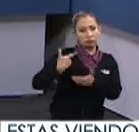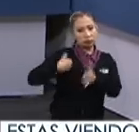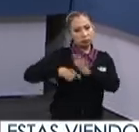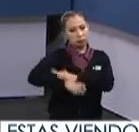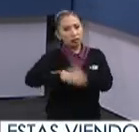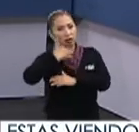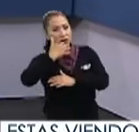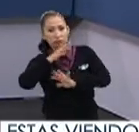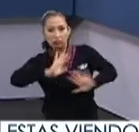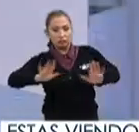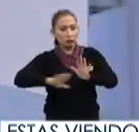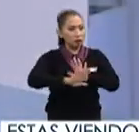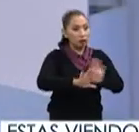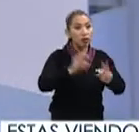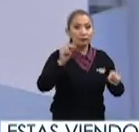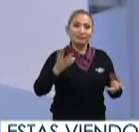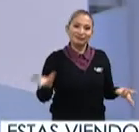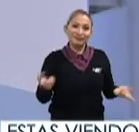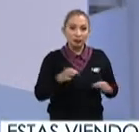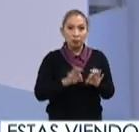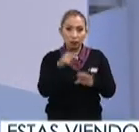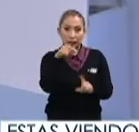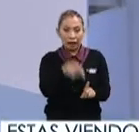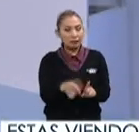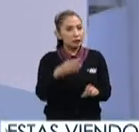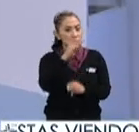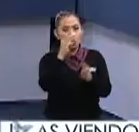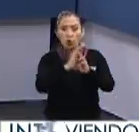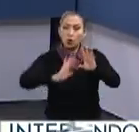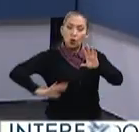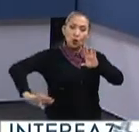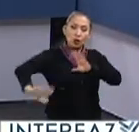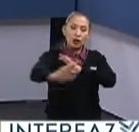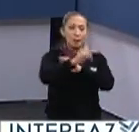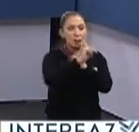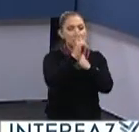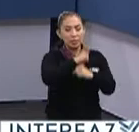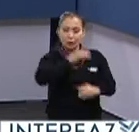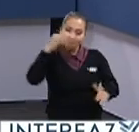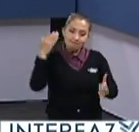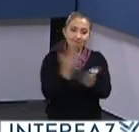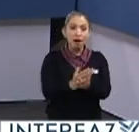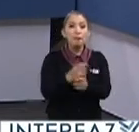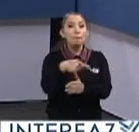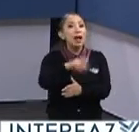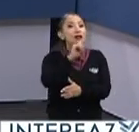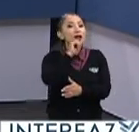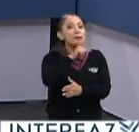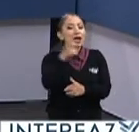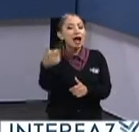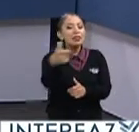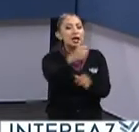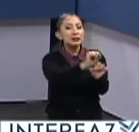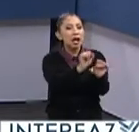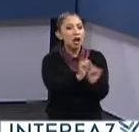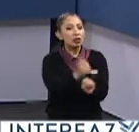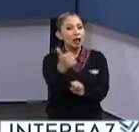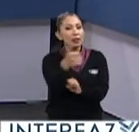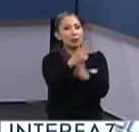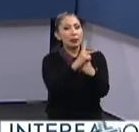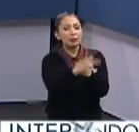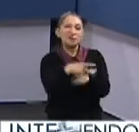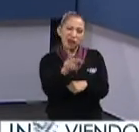un punto fundamental. Es un problema global, ¿no? Y se tiene que atajar de forma global, pero también en cada aula, de cada